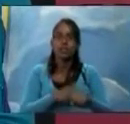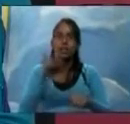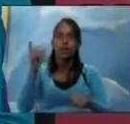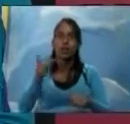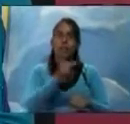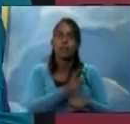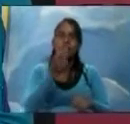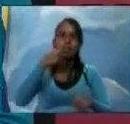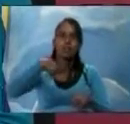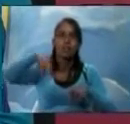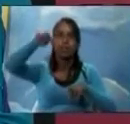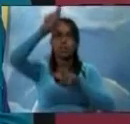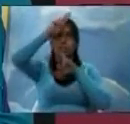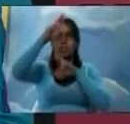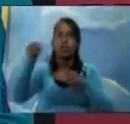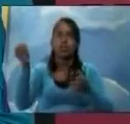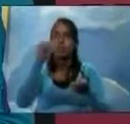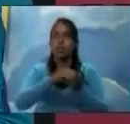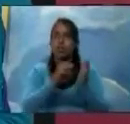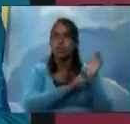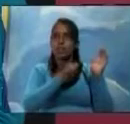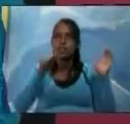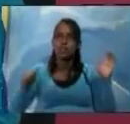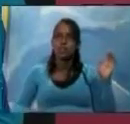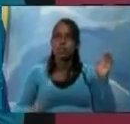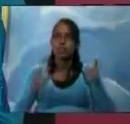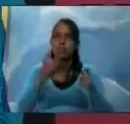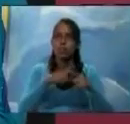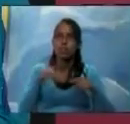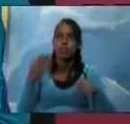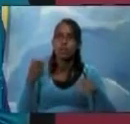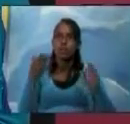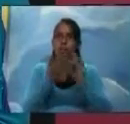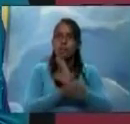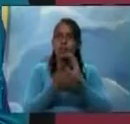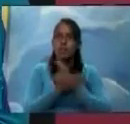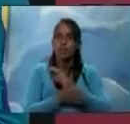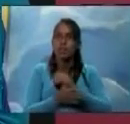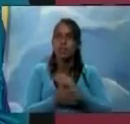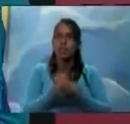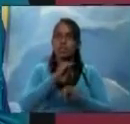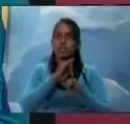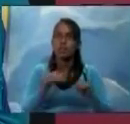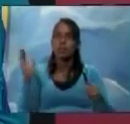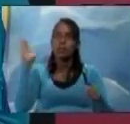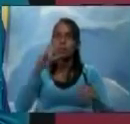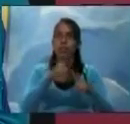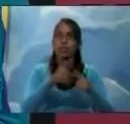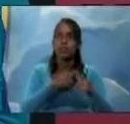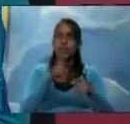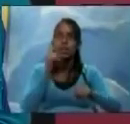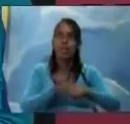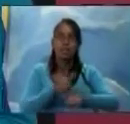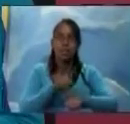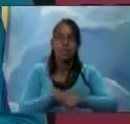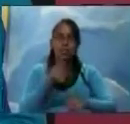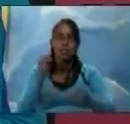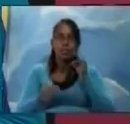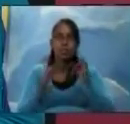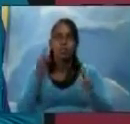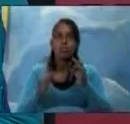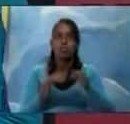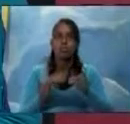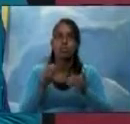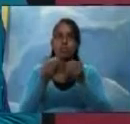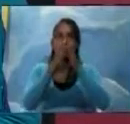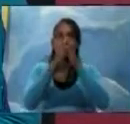personas se arrepientan, vuelvan al Señor. Pero ¿qué pasará? Ya vendrá entonces el tiempo del juicio. Como